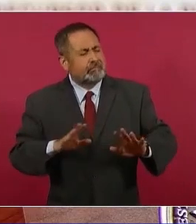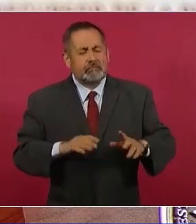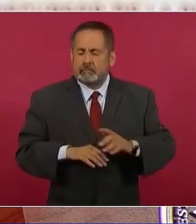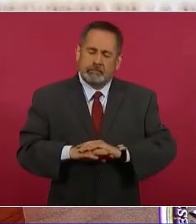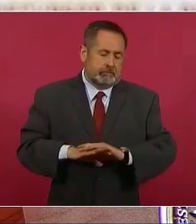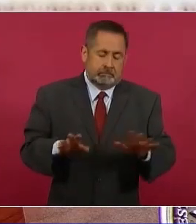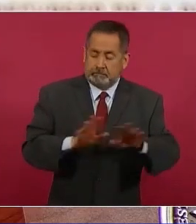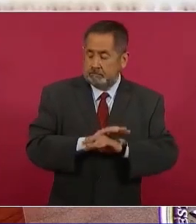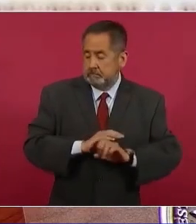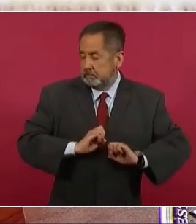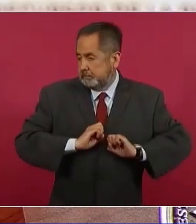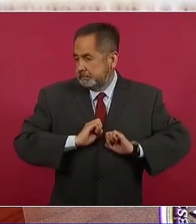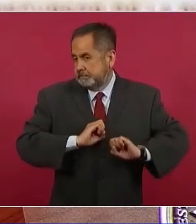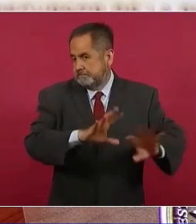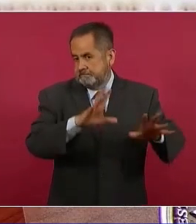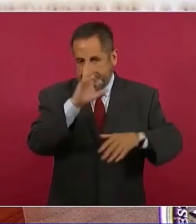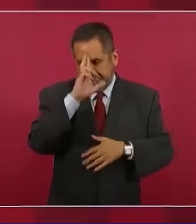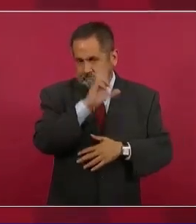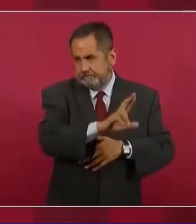¿no?